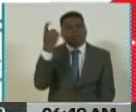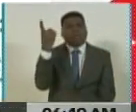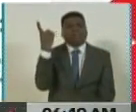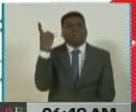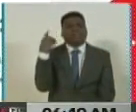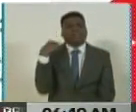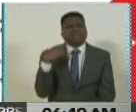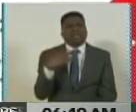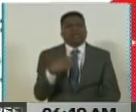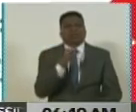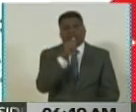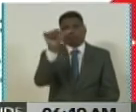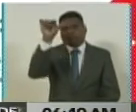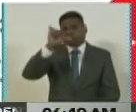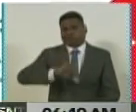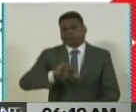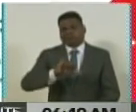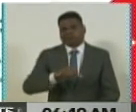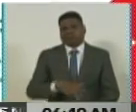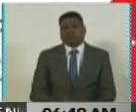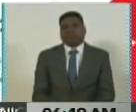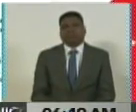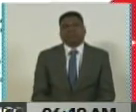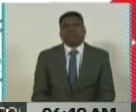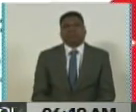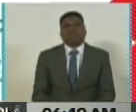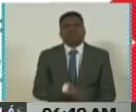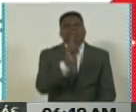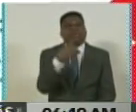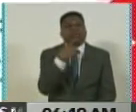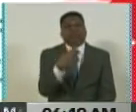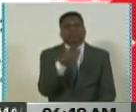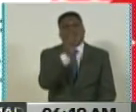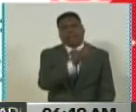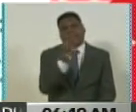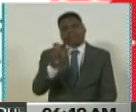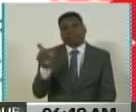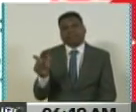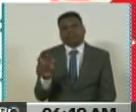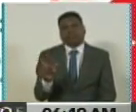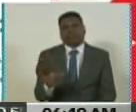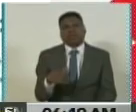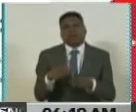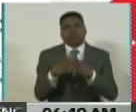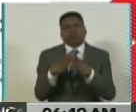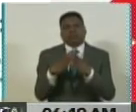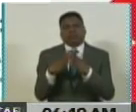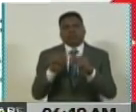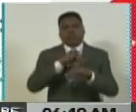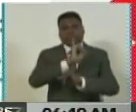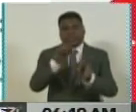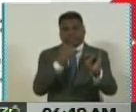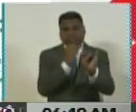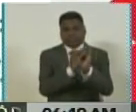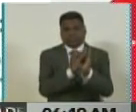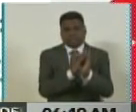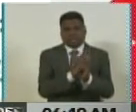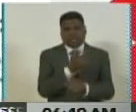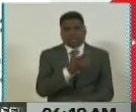el año pasado fue un fracaso. Ella señala inclusive a las personas que han estado como facilitadores internacionales, al